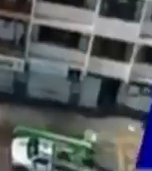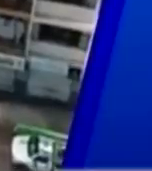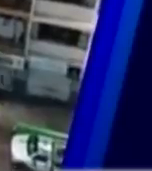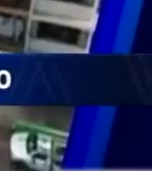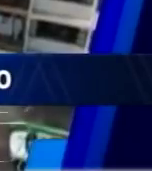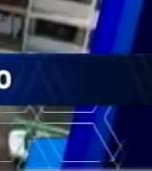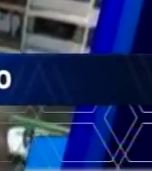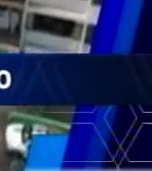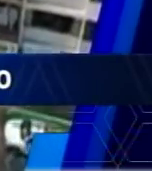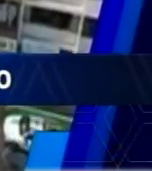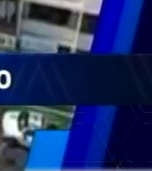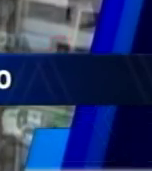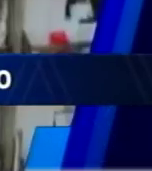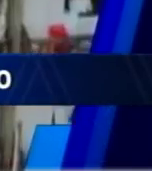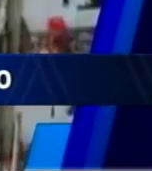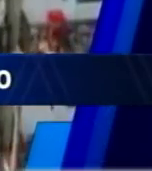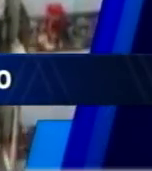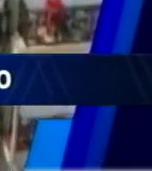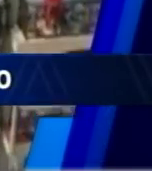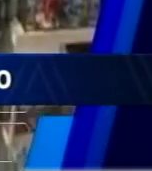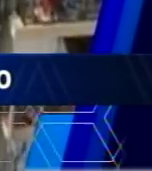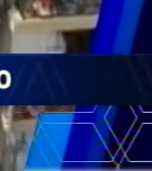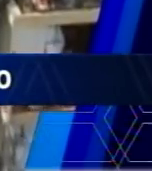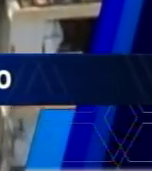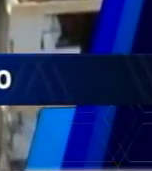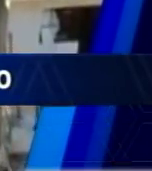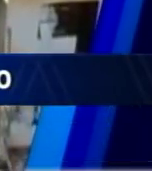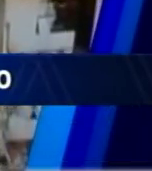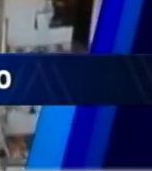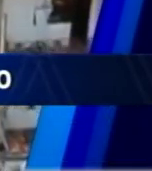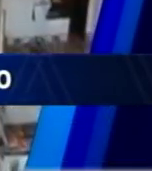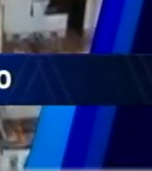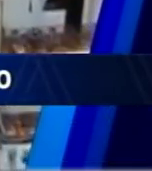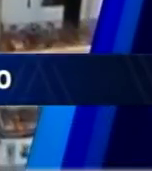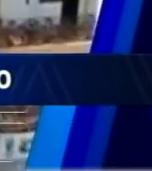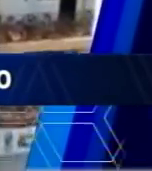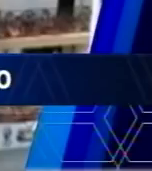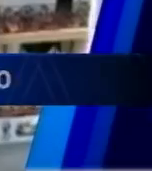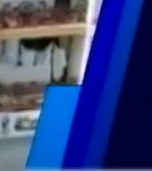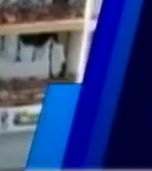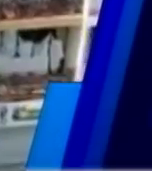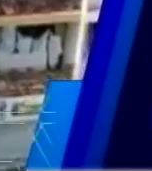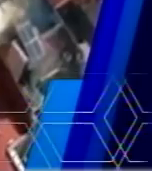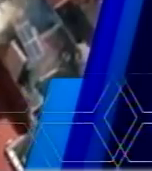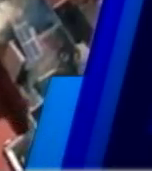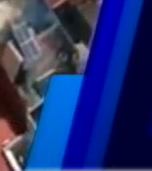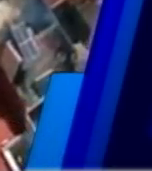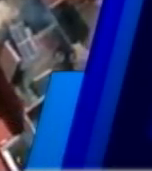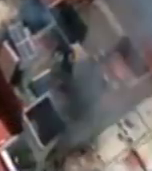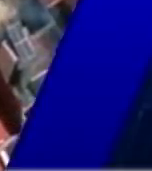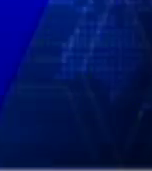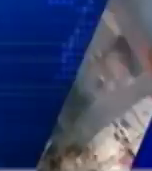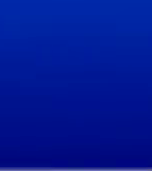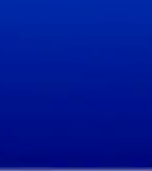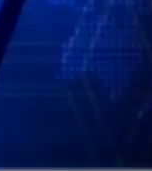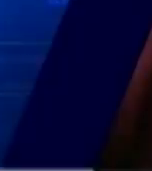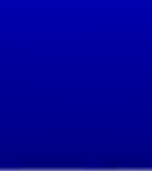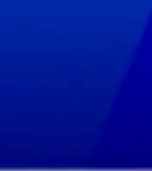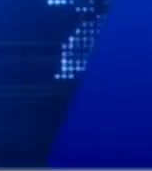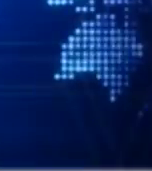En México, 4 mujeres murieron y 20 resultaron heridas por explosión de gas.